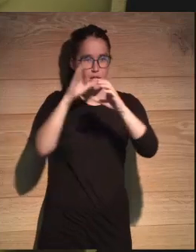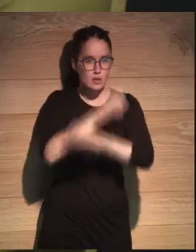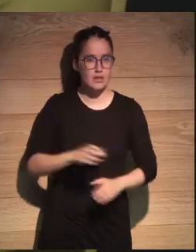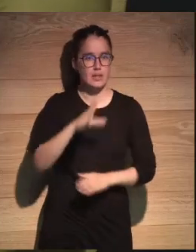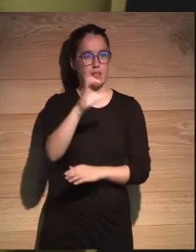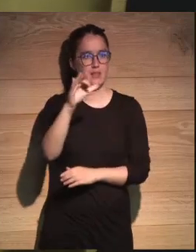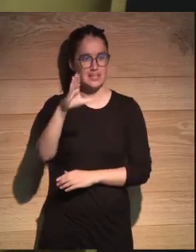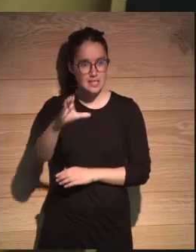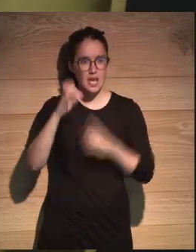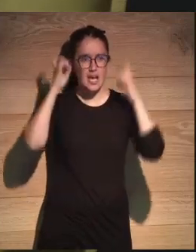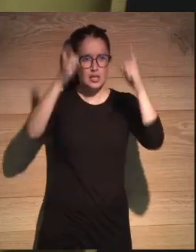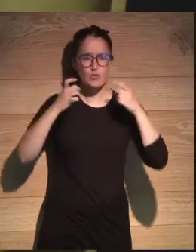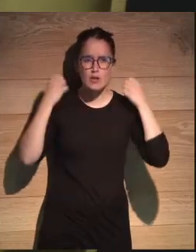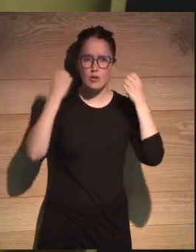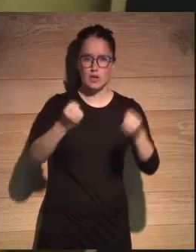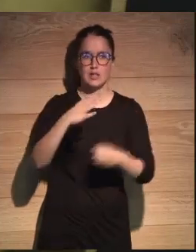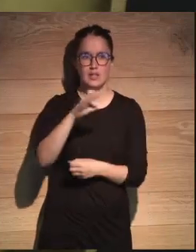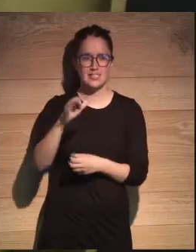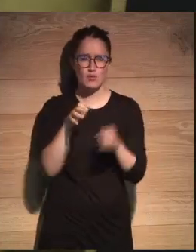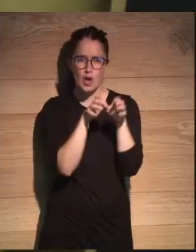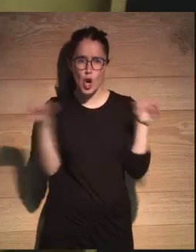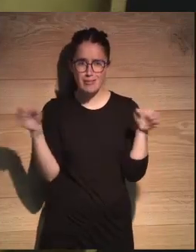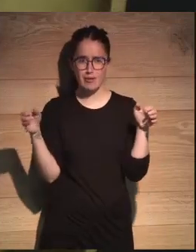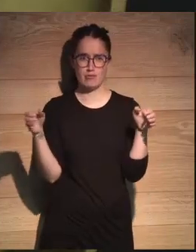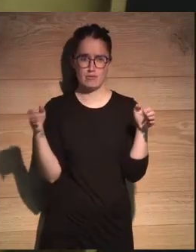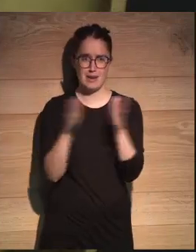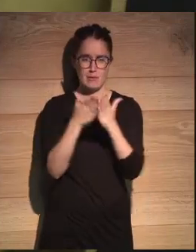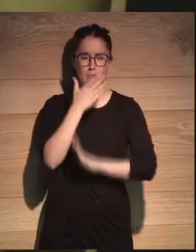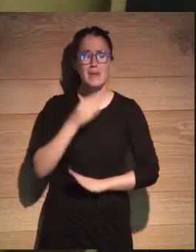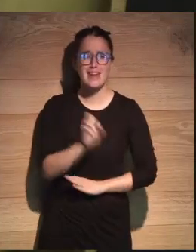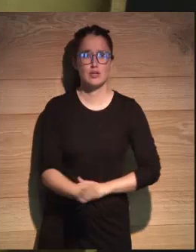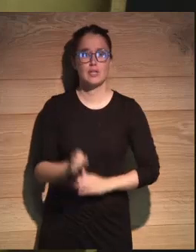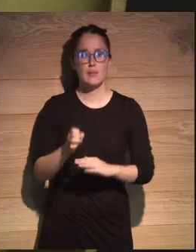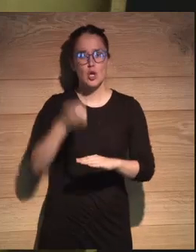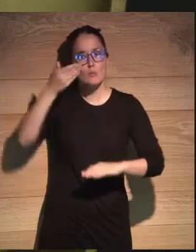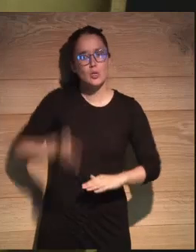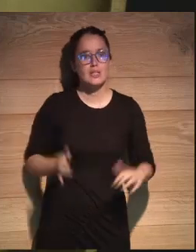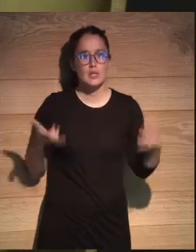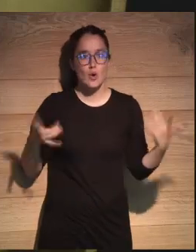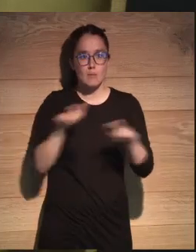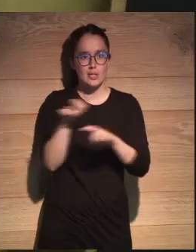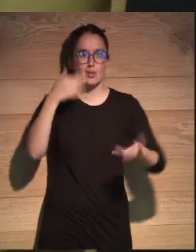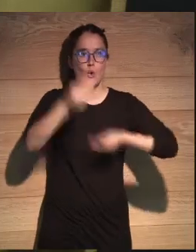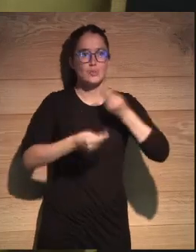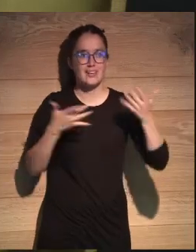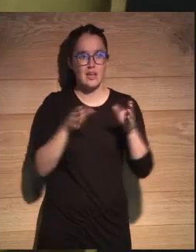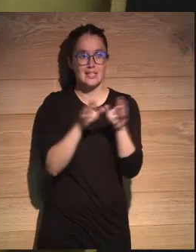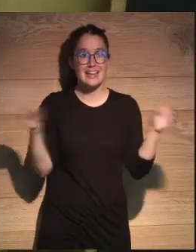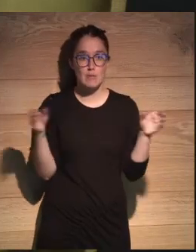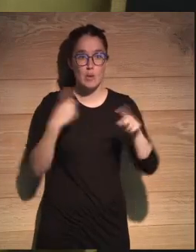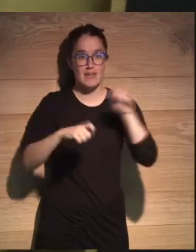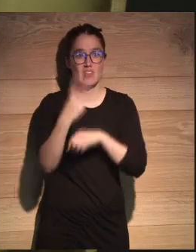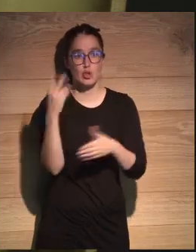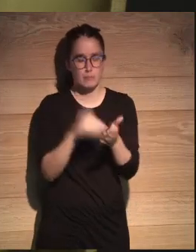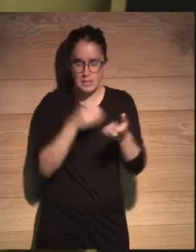el CSIC, hacen muchos esfuerzos. El CSIC una colección de libros preciosas. Pero la clave es que la gente recurre, ese libro se vende en 2000